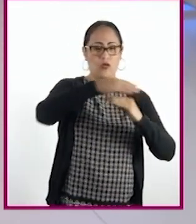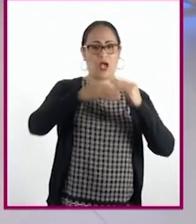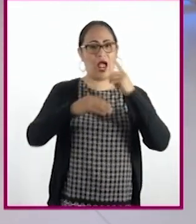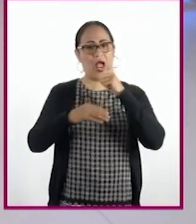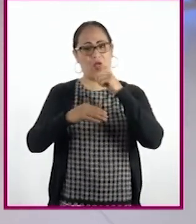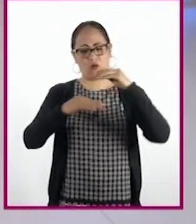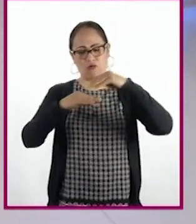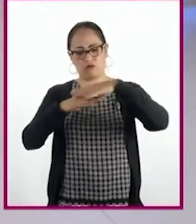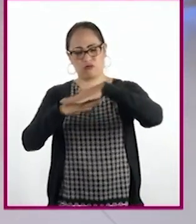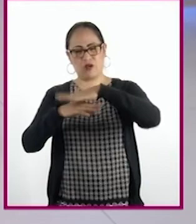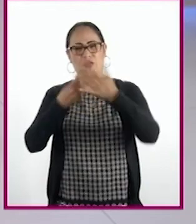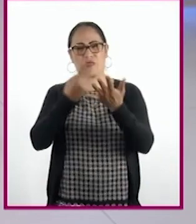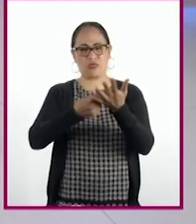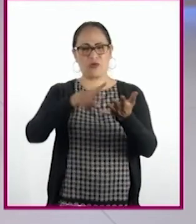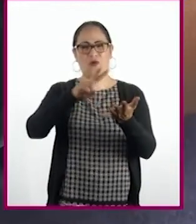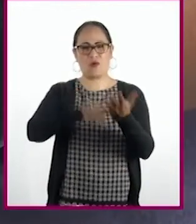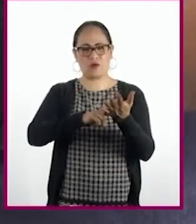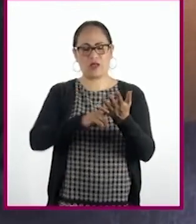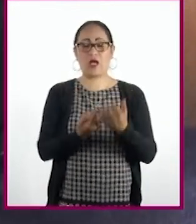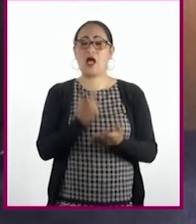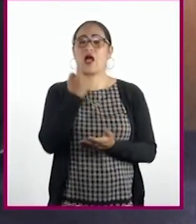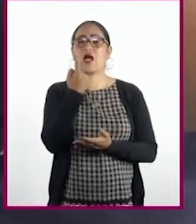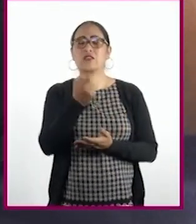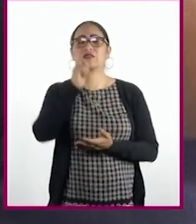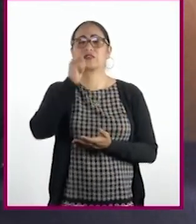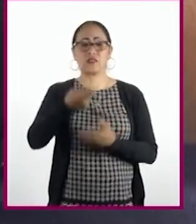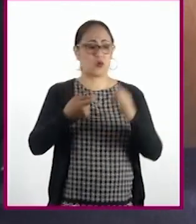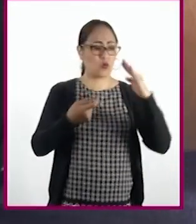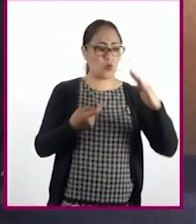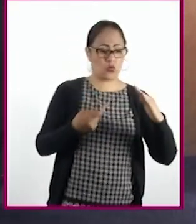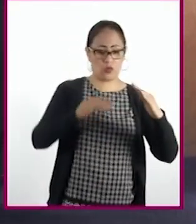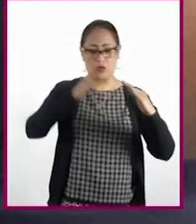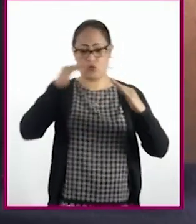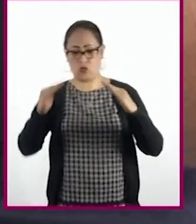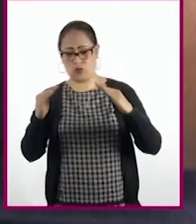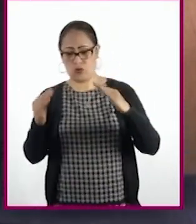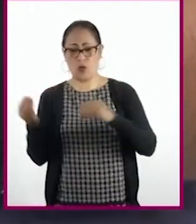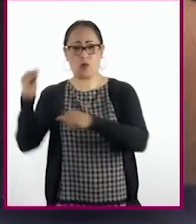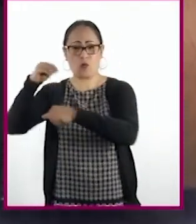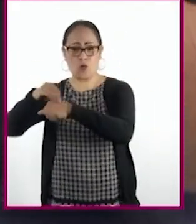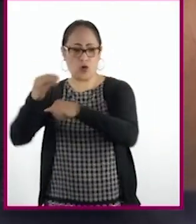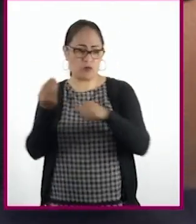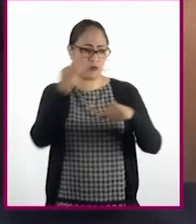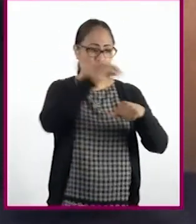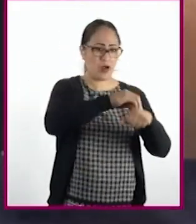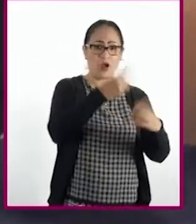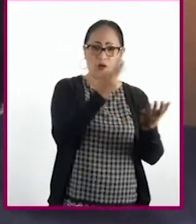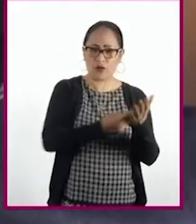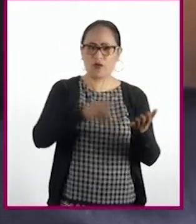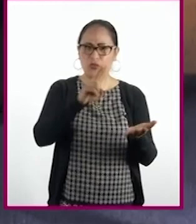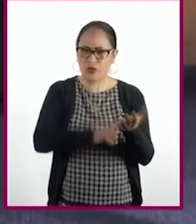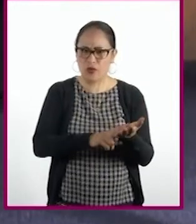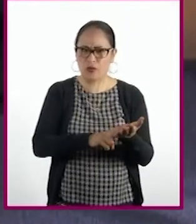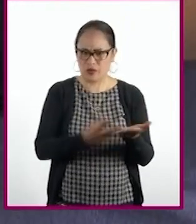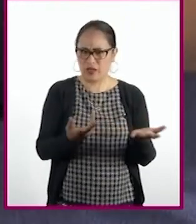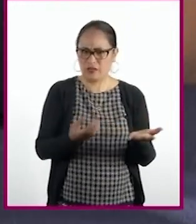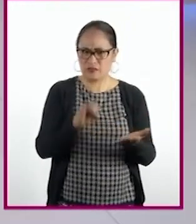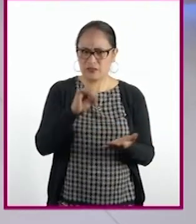cierto. Ahí tendremos que poner una canaleta de cada lado y hacer una tubería para cada una,